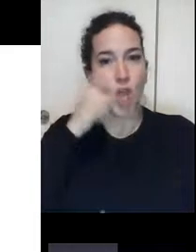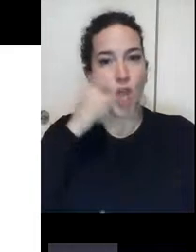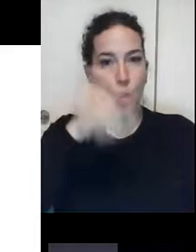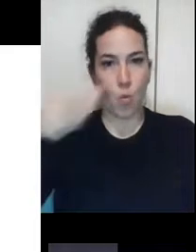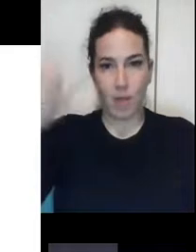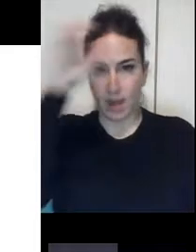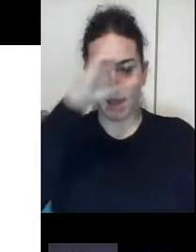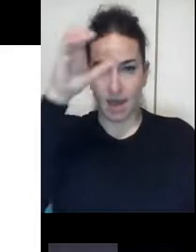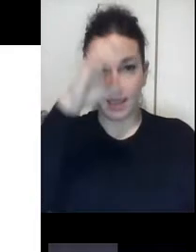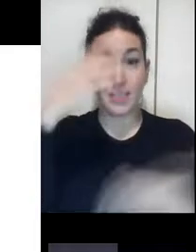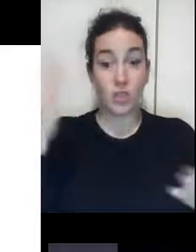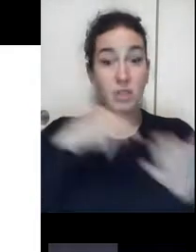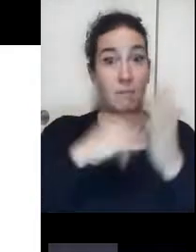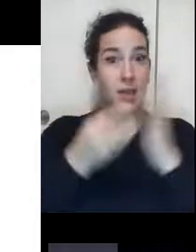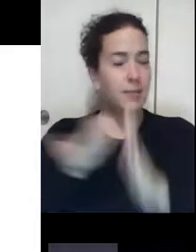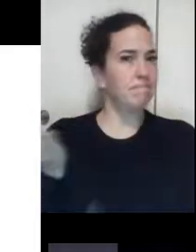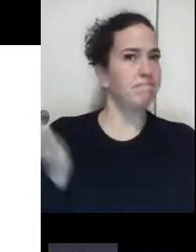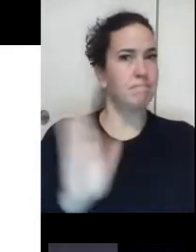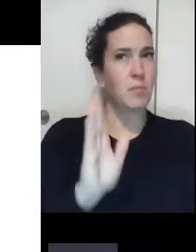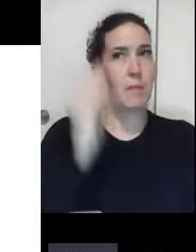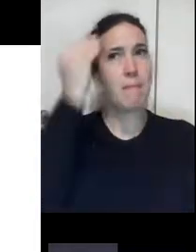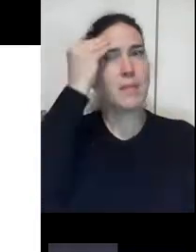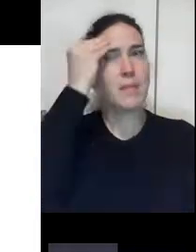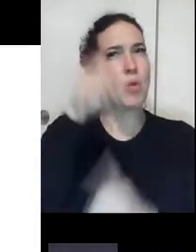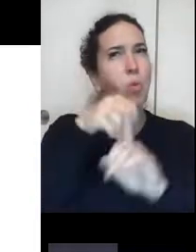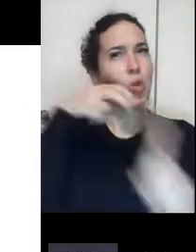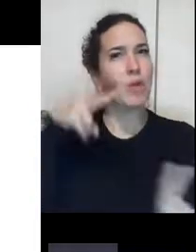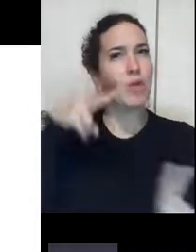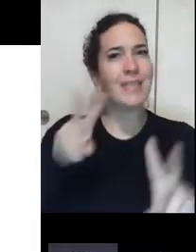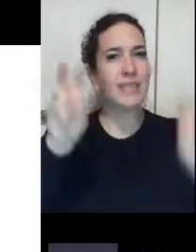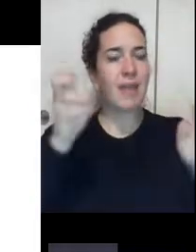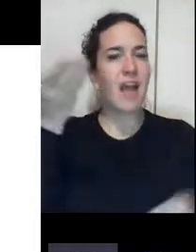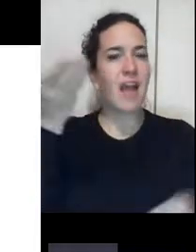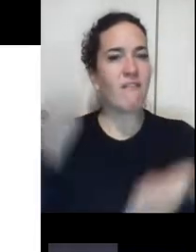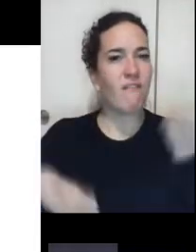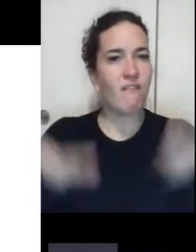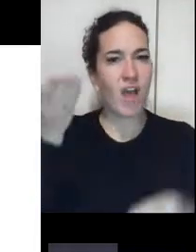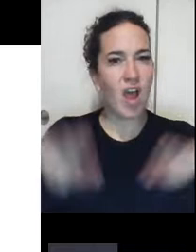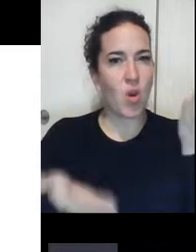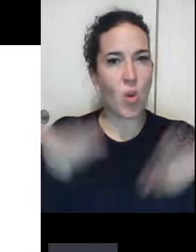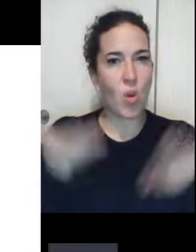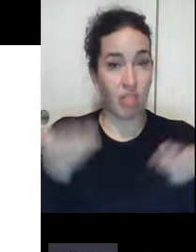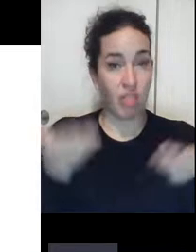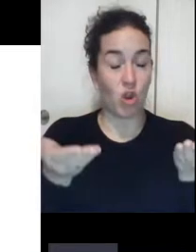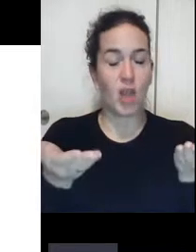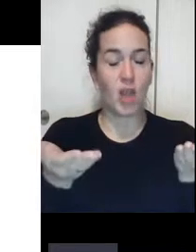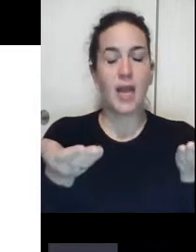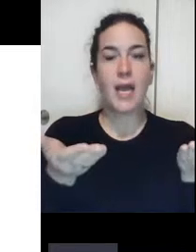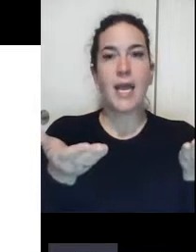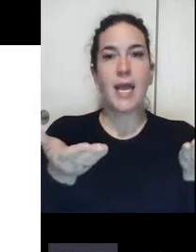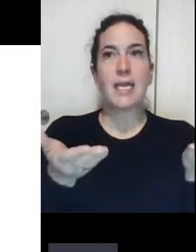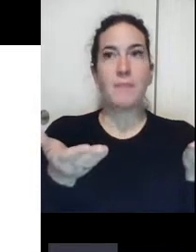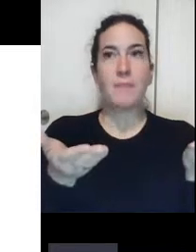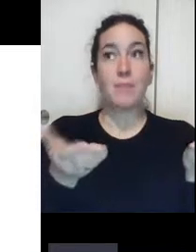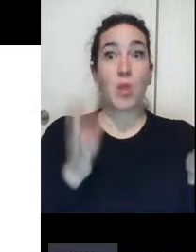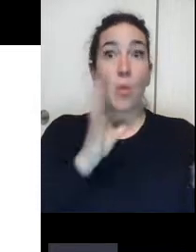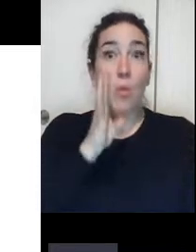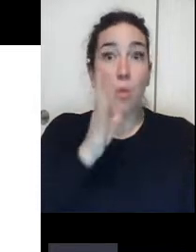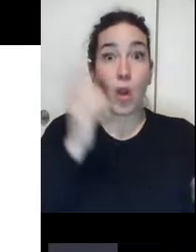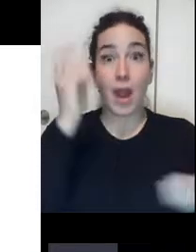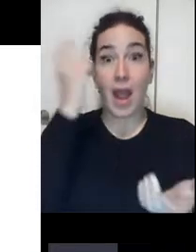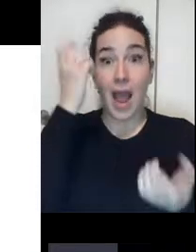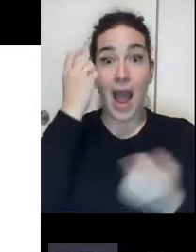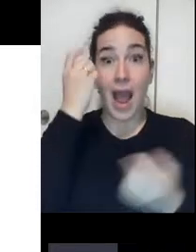este proyecto que creemos que desde el punto de vista de la evaluación y con el perfil de estos alumnos compensa de una